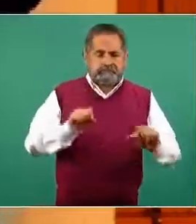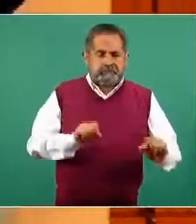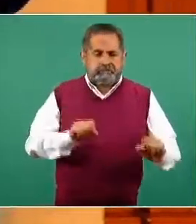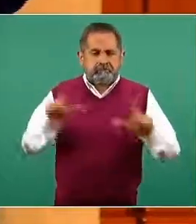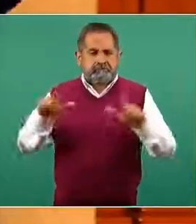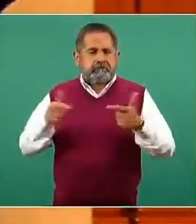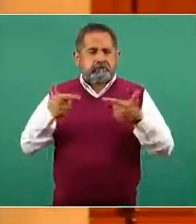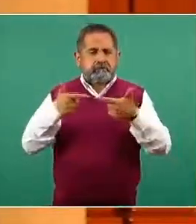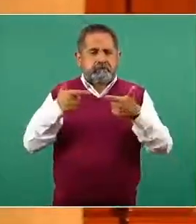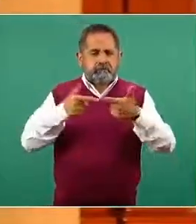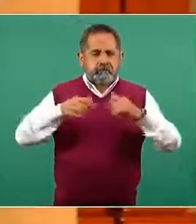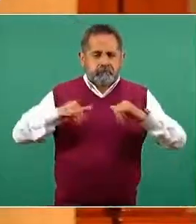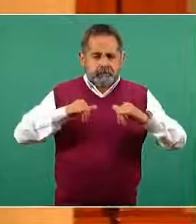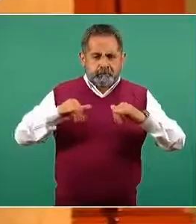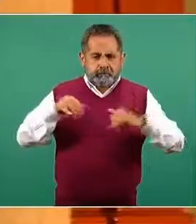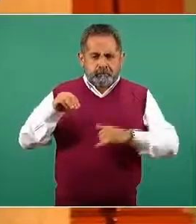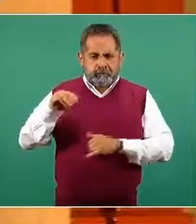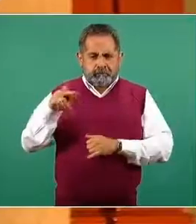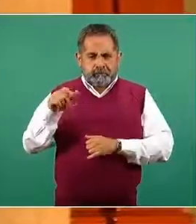plataforma de Google Maps,